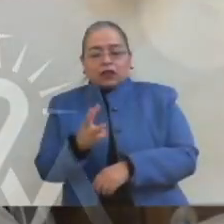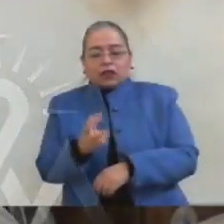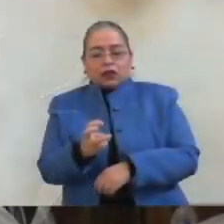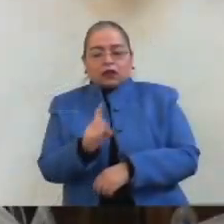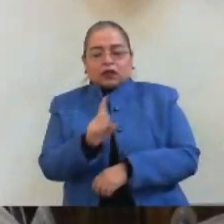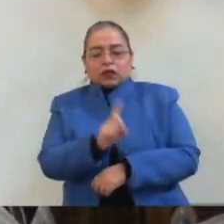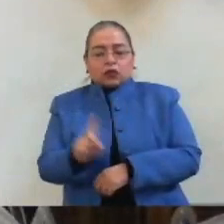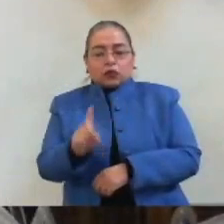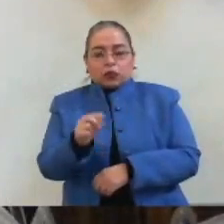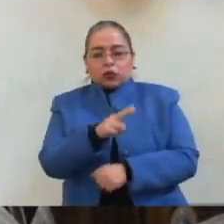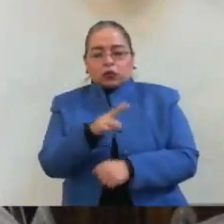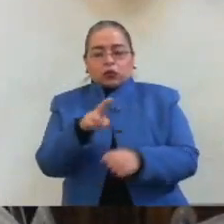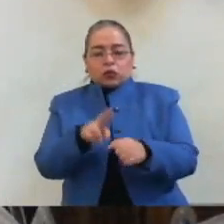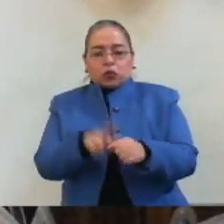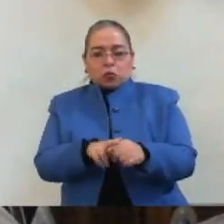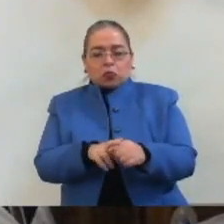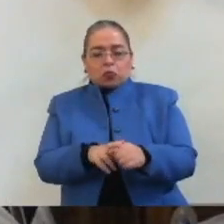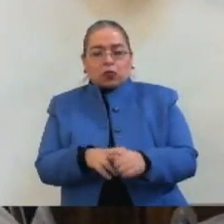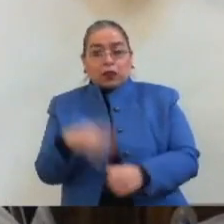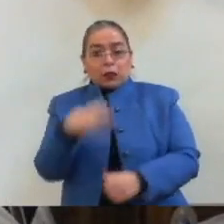hoy la iglesia